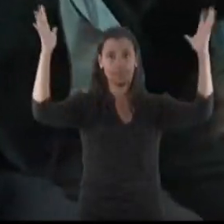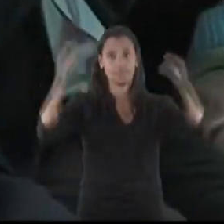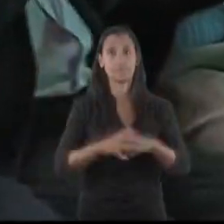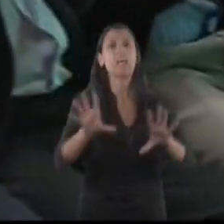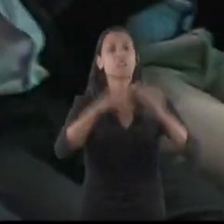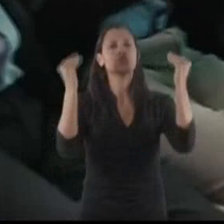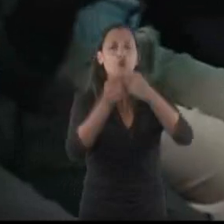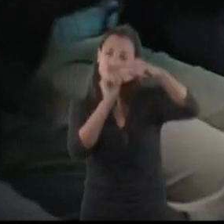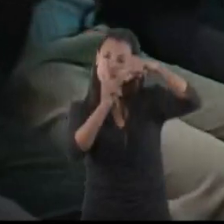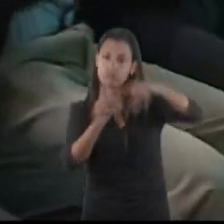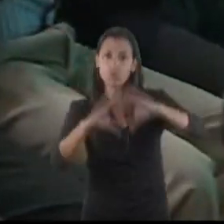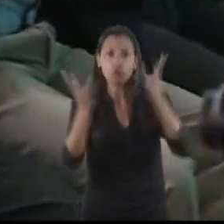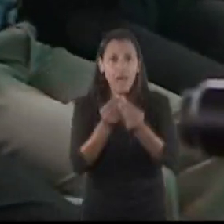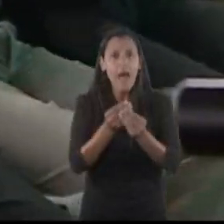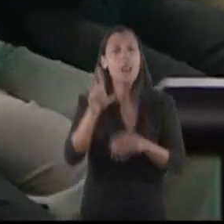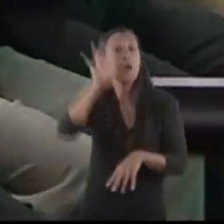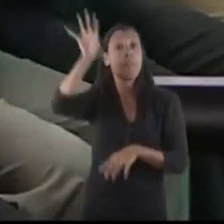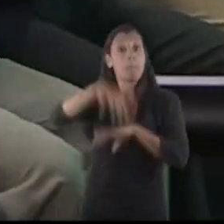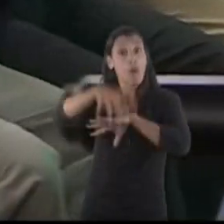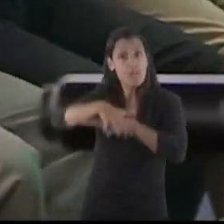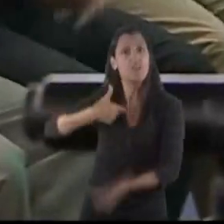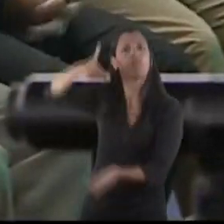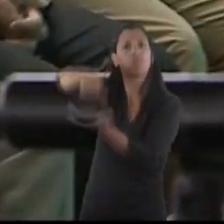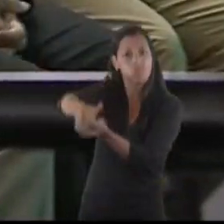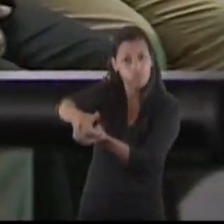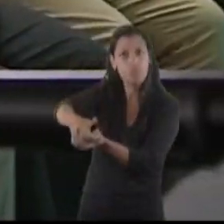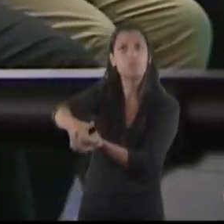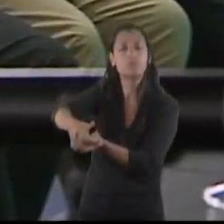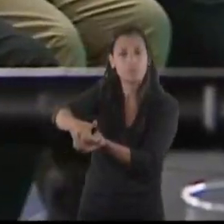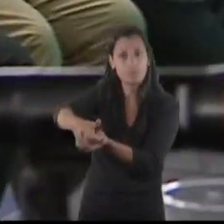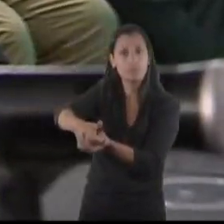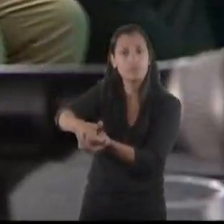En total en la provincia vamos a invertir